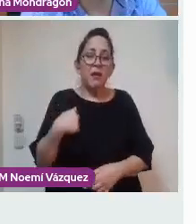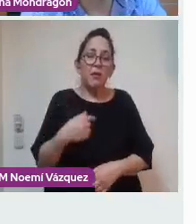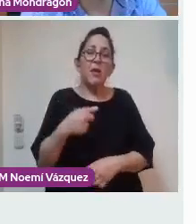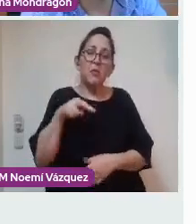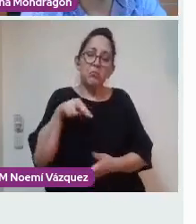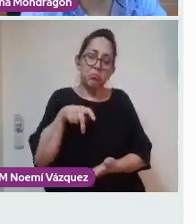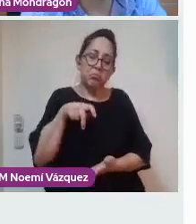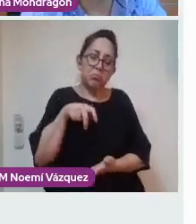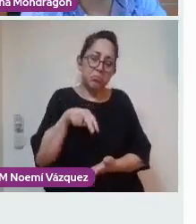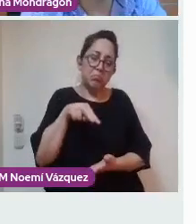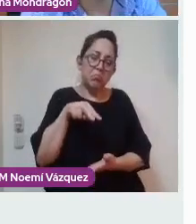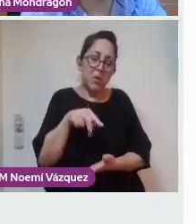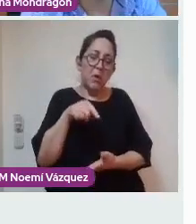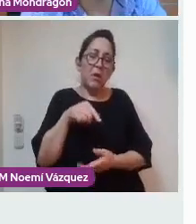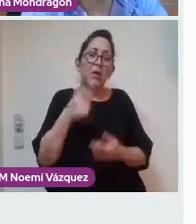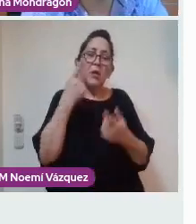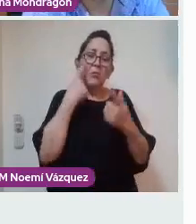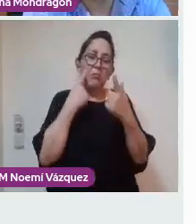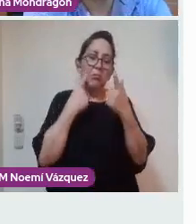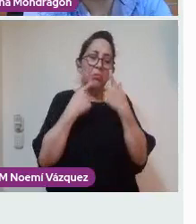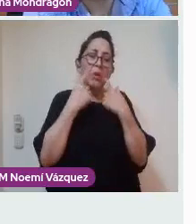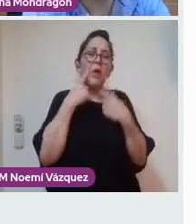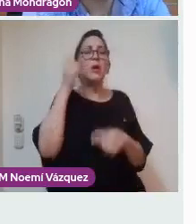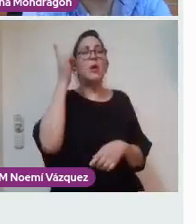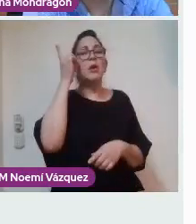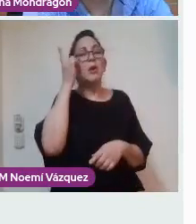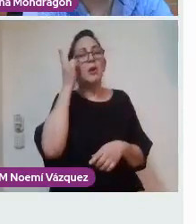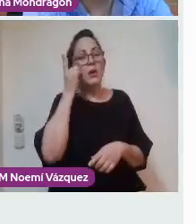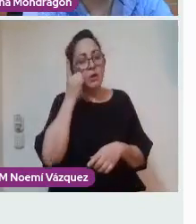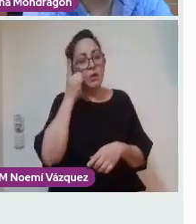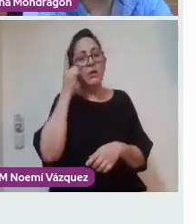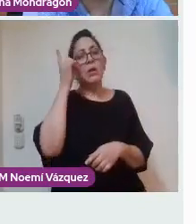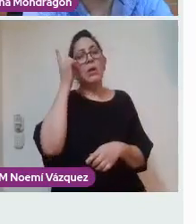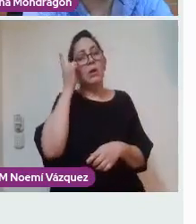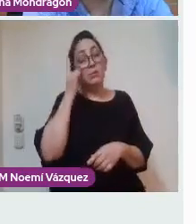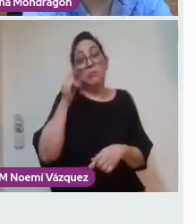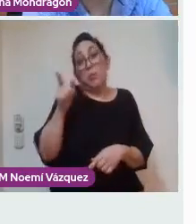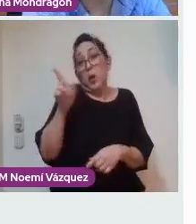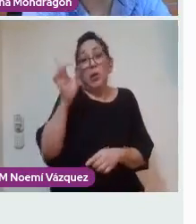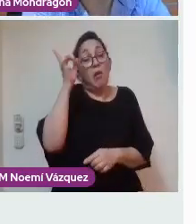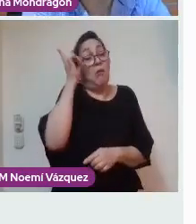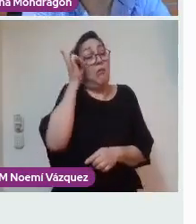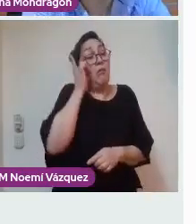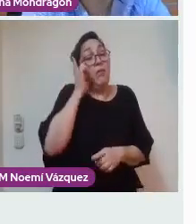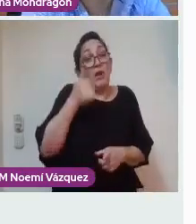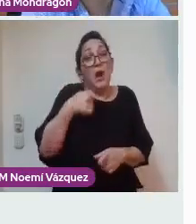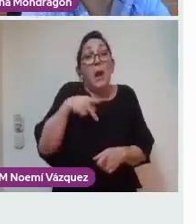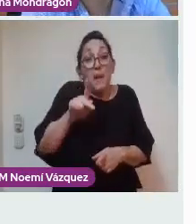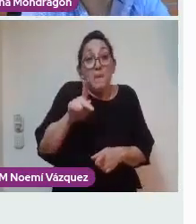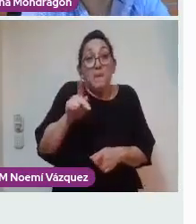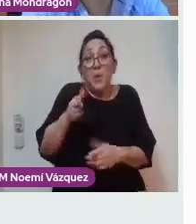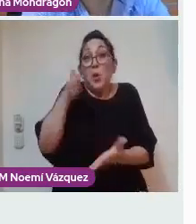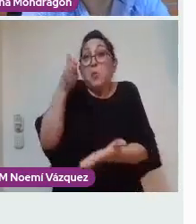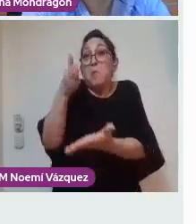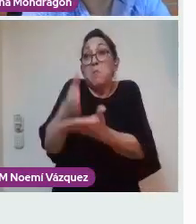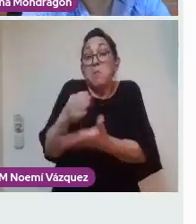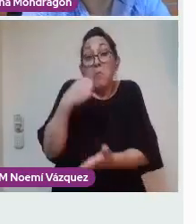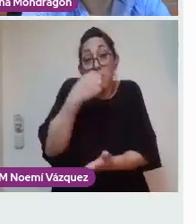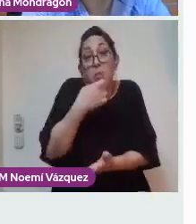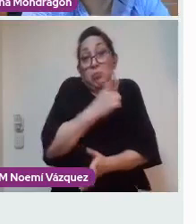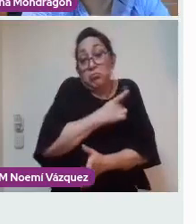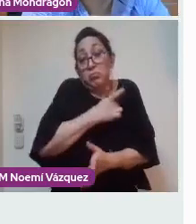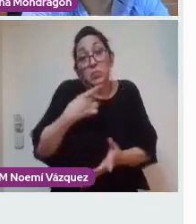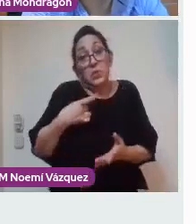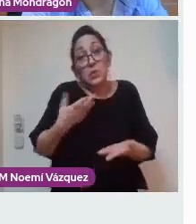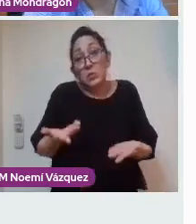quedándose dormida porque no pues tenía sueño, ¿no? Y tenía que ir a la escuela. Y entonces yo me